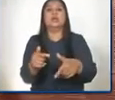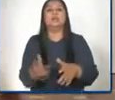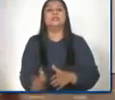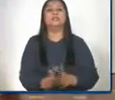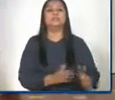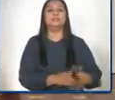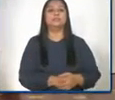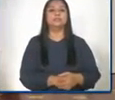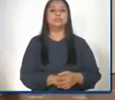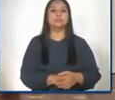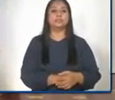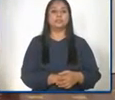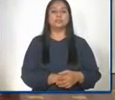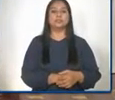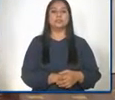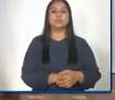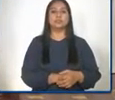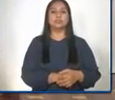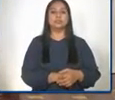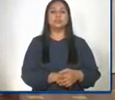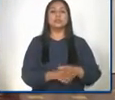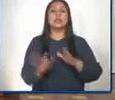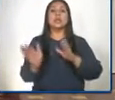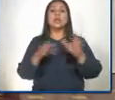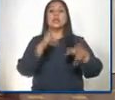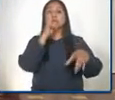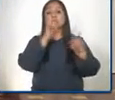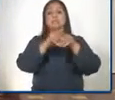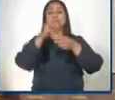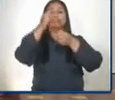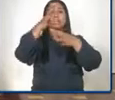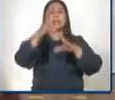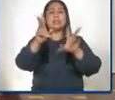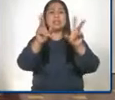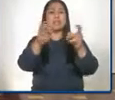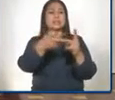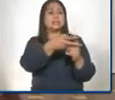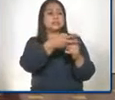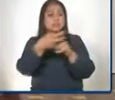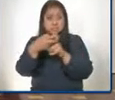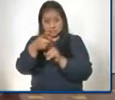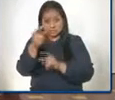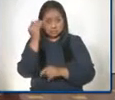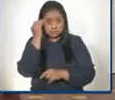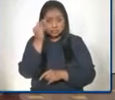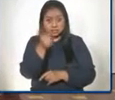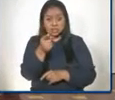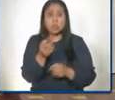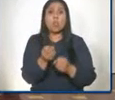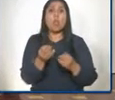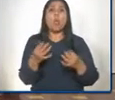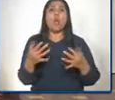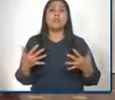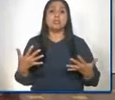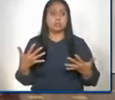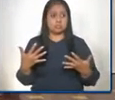Ministro, en otro tema, usted también mencionaba sobre casos de secuestro que ustedes tienen conocimiento. ¿Cuántos casos en